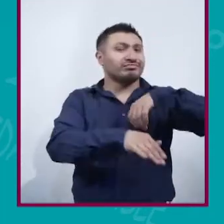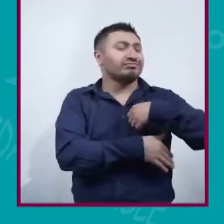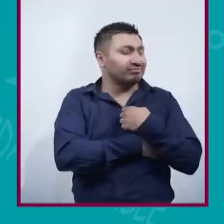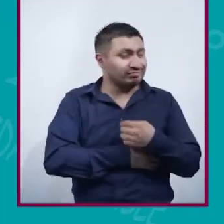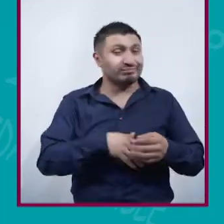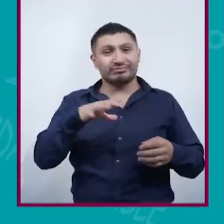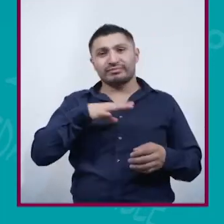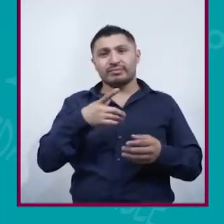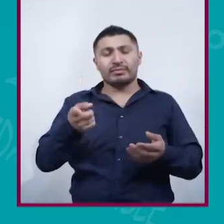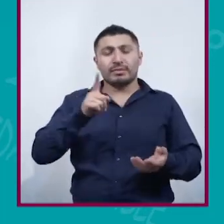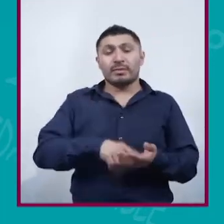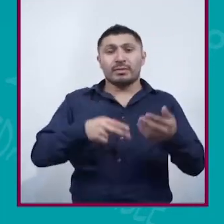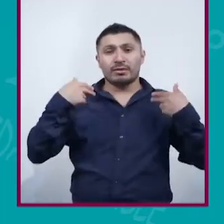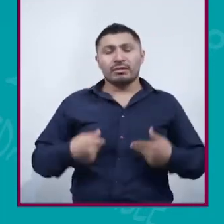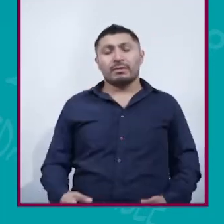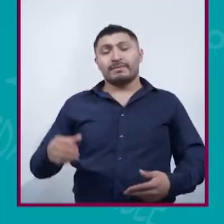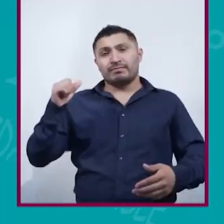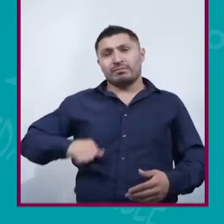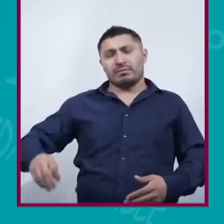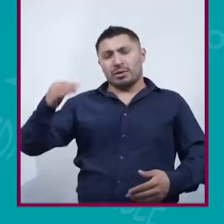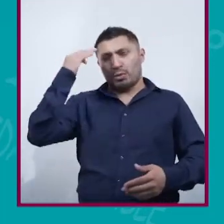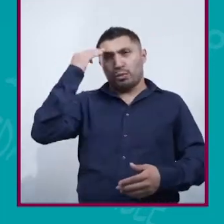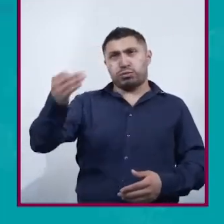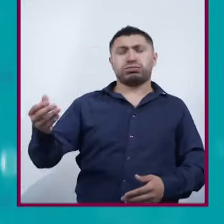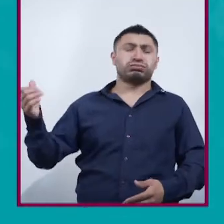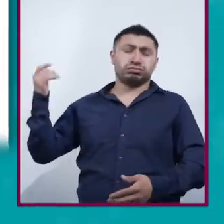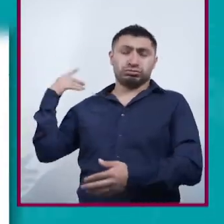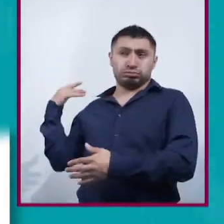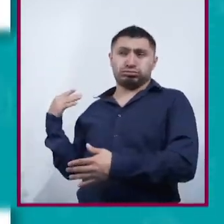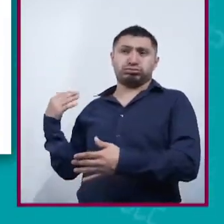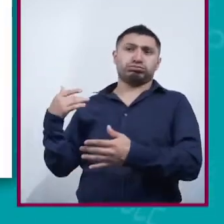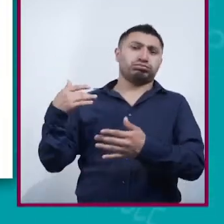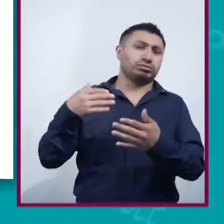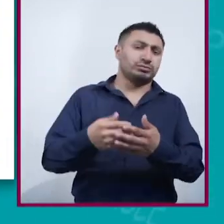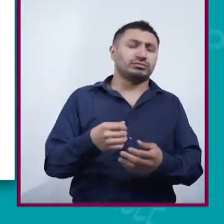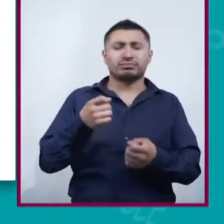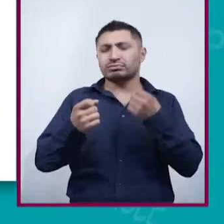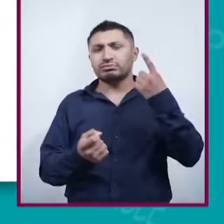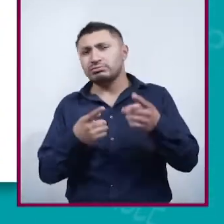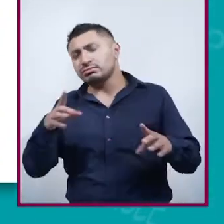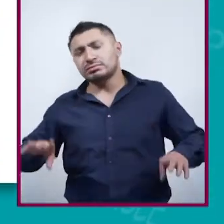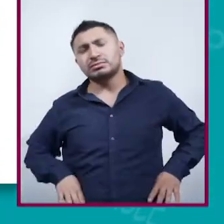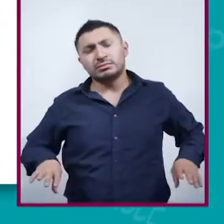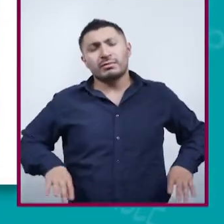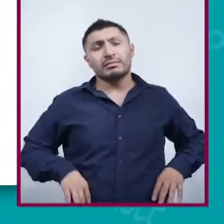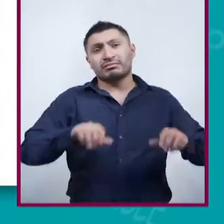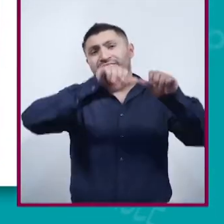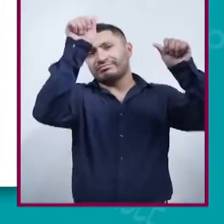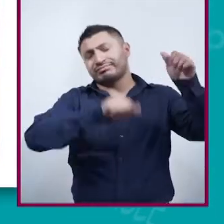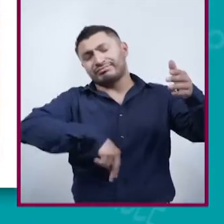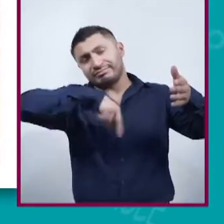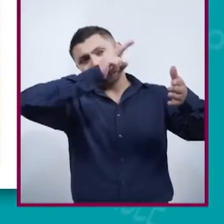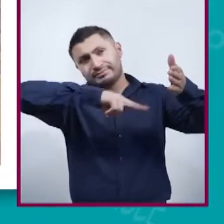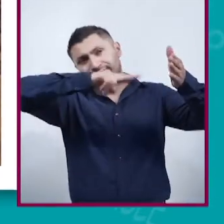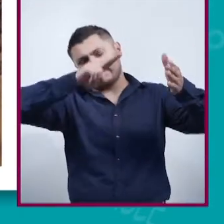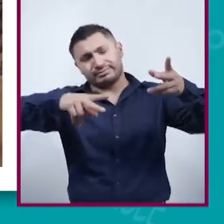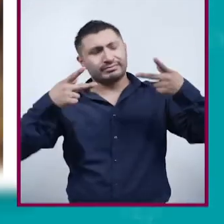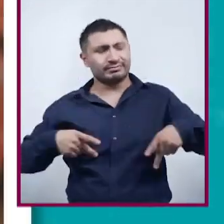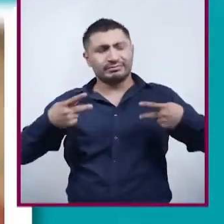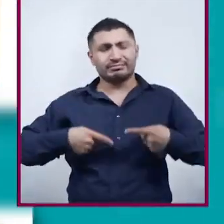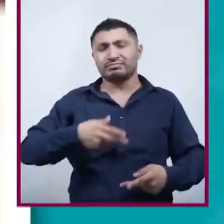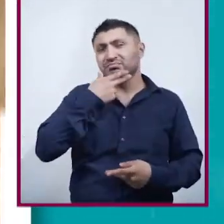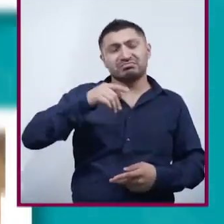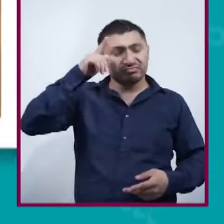ha acompañado a la humanidad desde épocas antiguas. Aquellos primeros elementos artísticos pintados por las manos de hombres